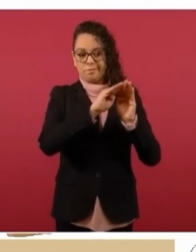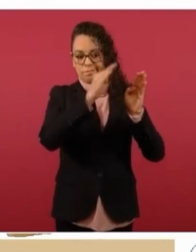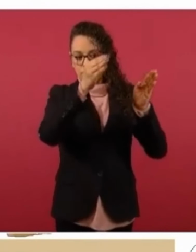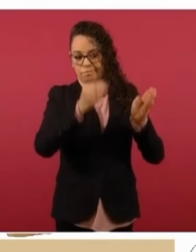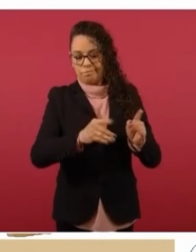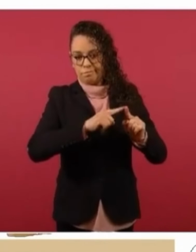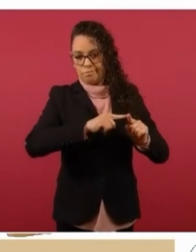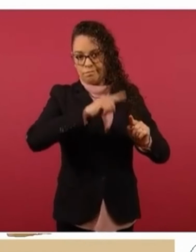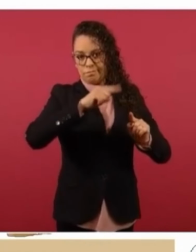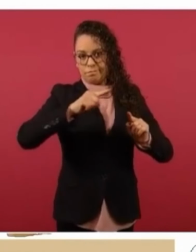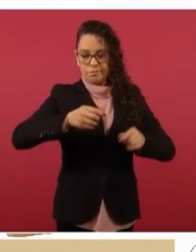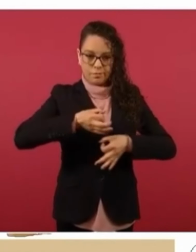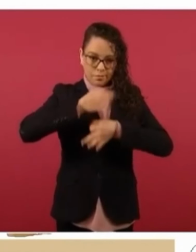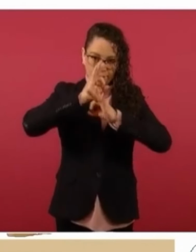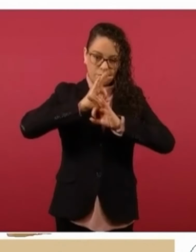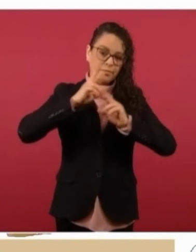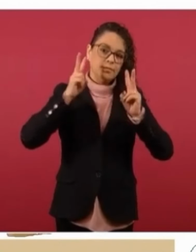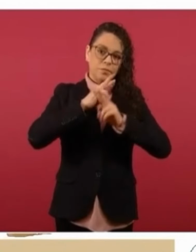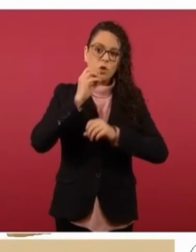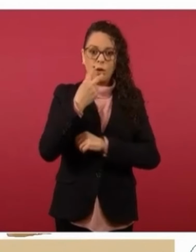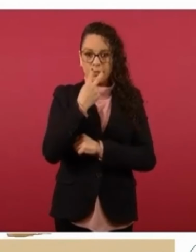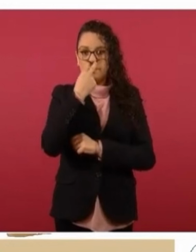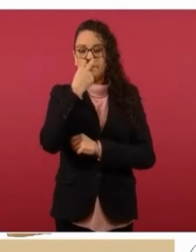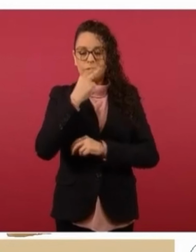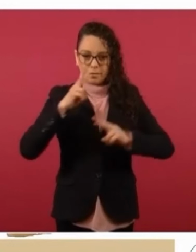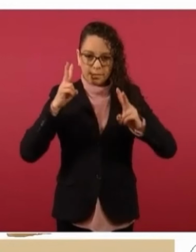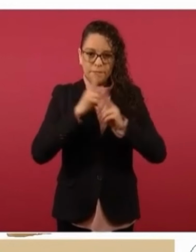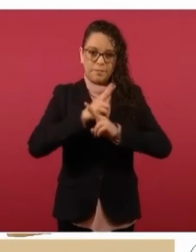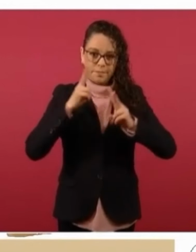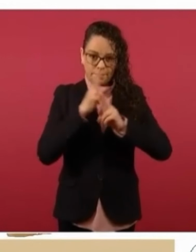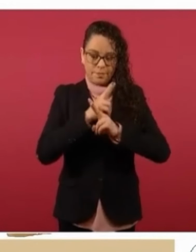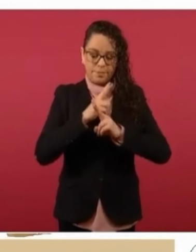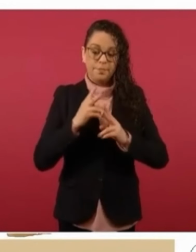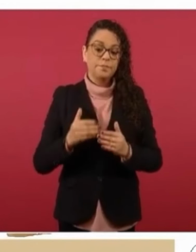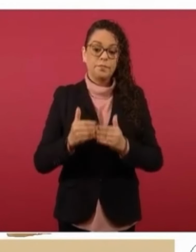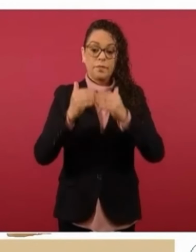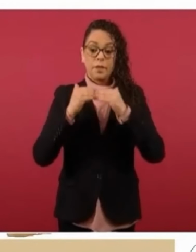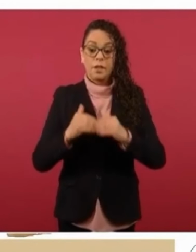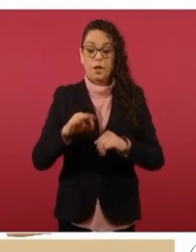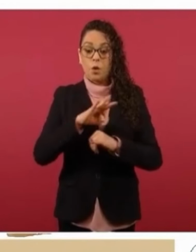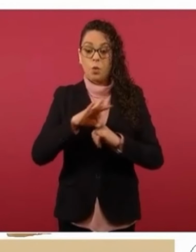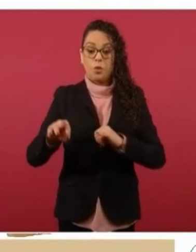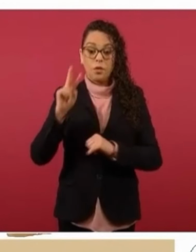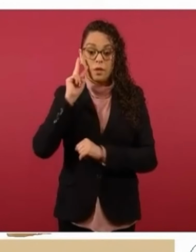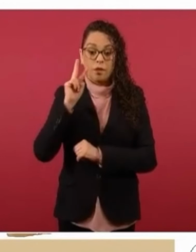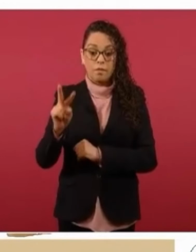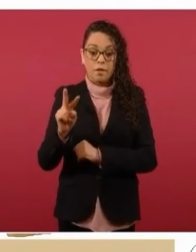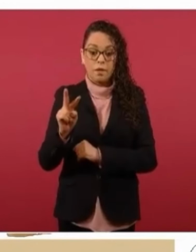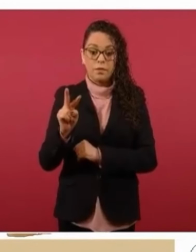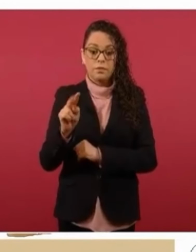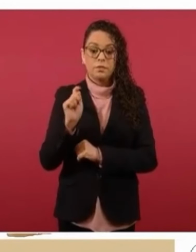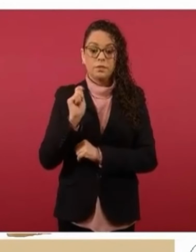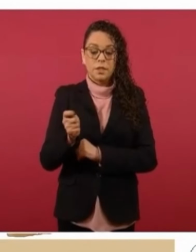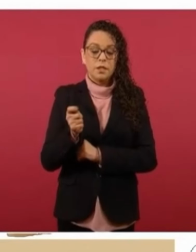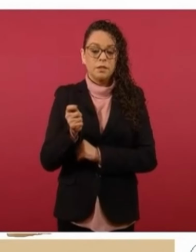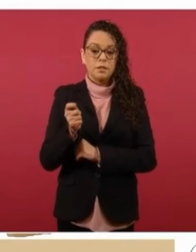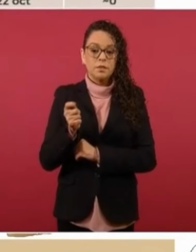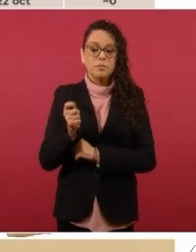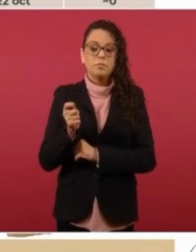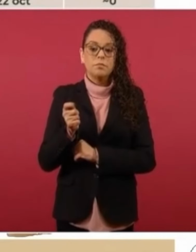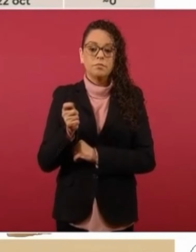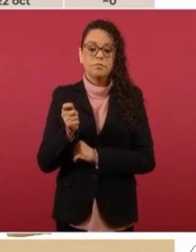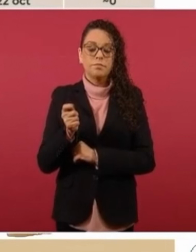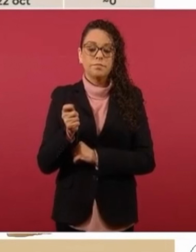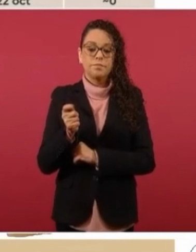estos niveles y, por último, la curva de defunciones, que también después de